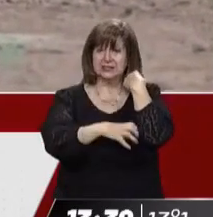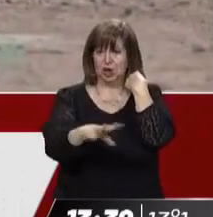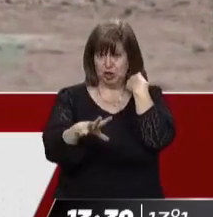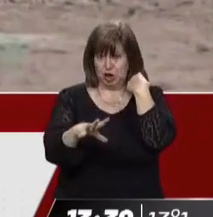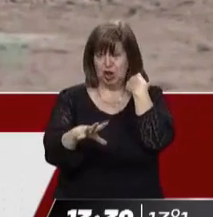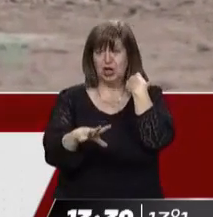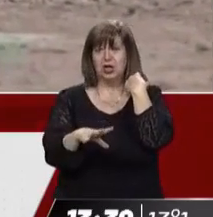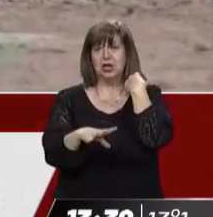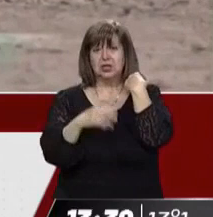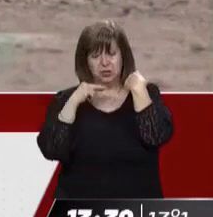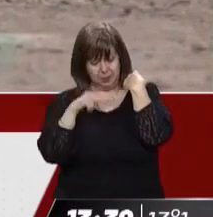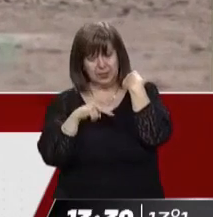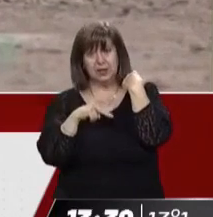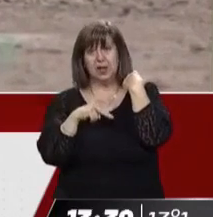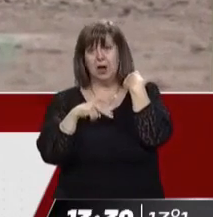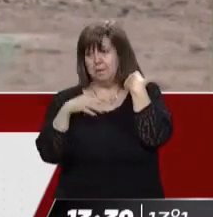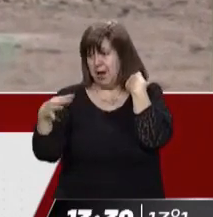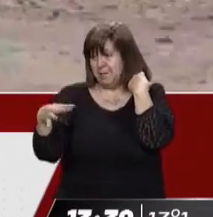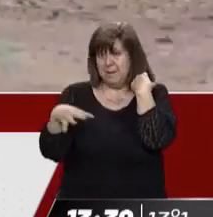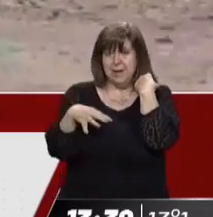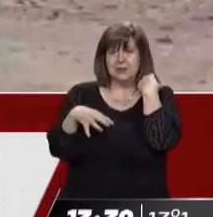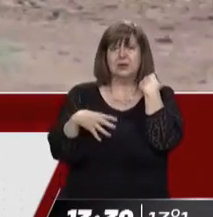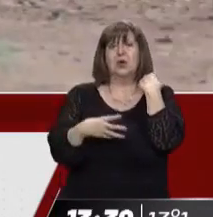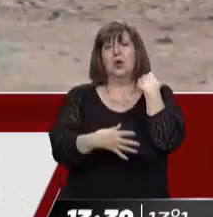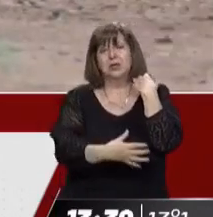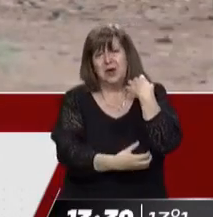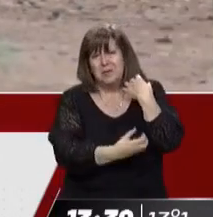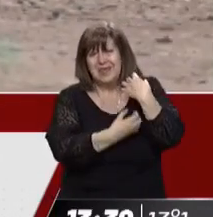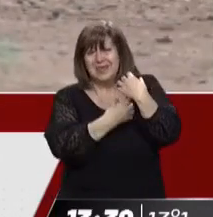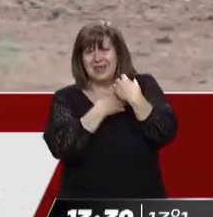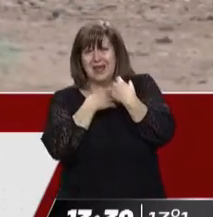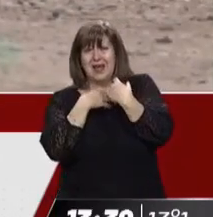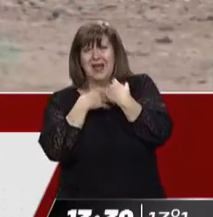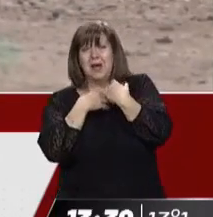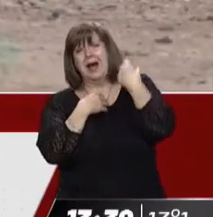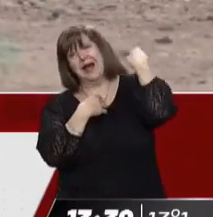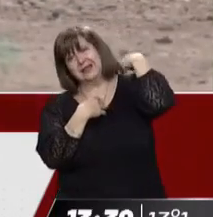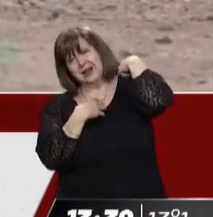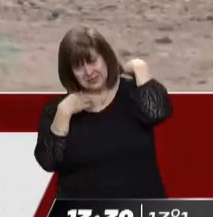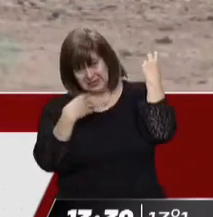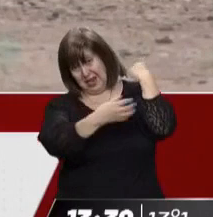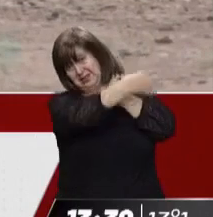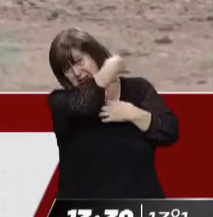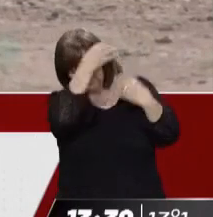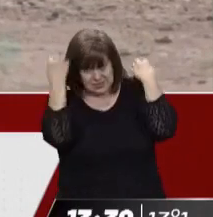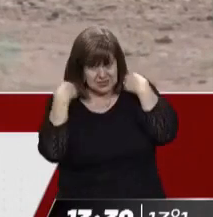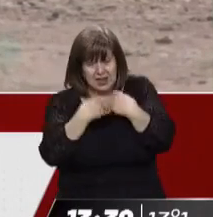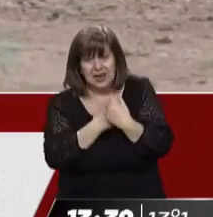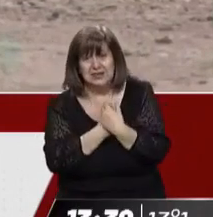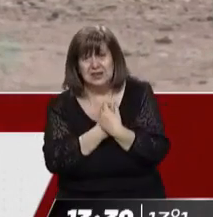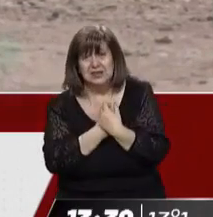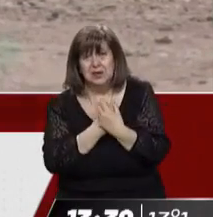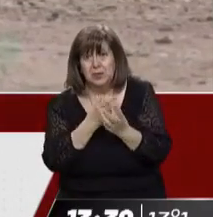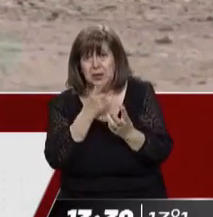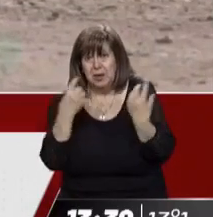de ahí veo que me iban a atacar más entonces agarré a mi hija y la puse atrás mío porque ya